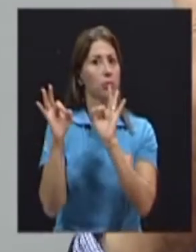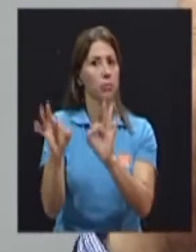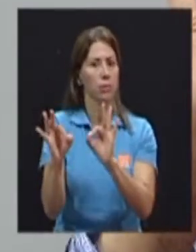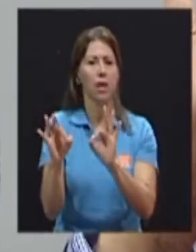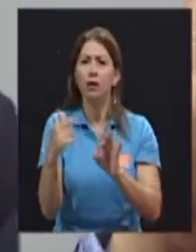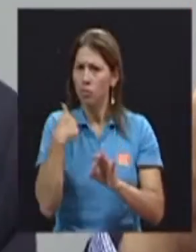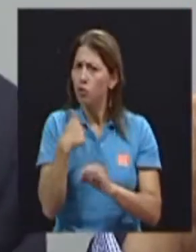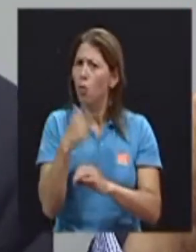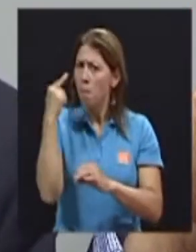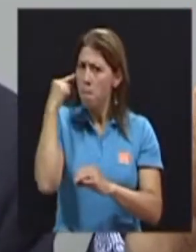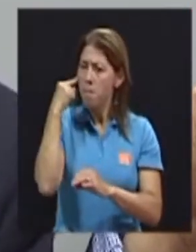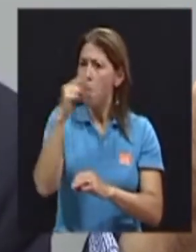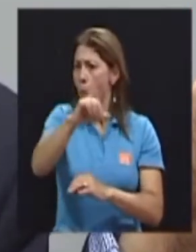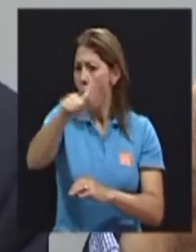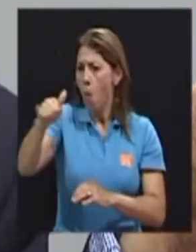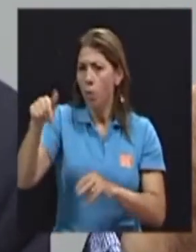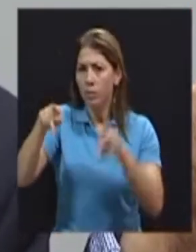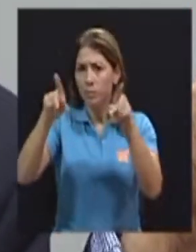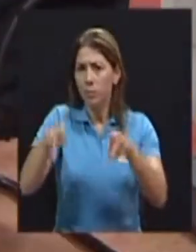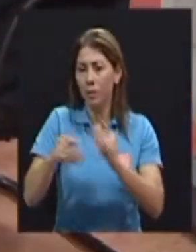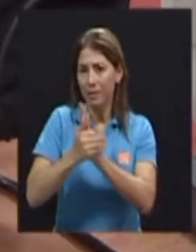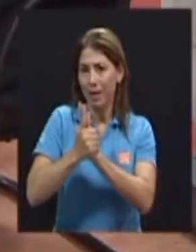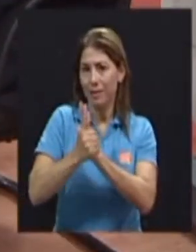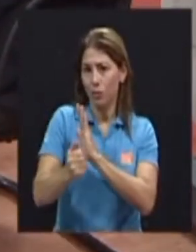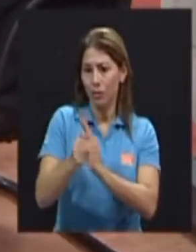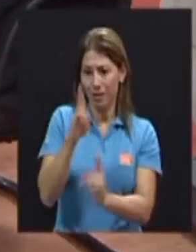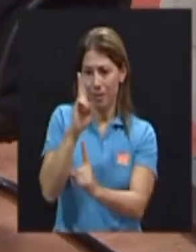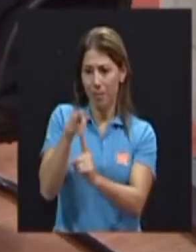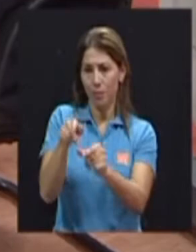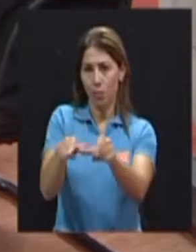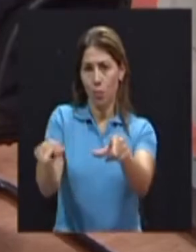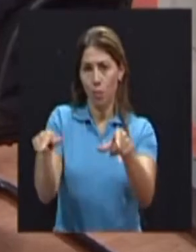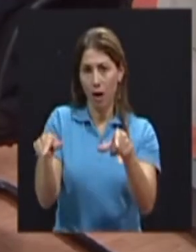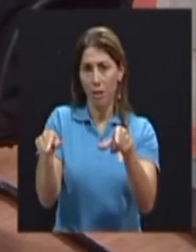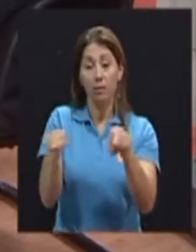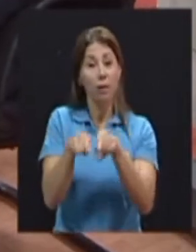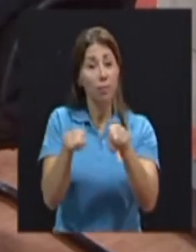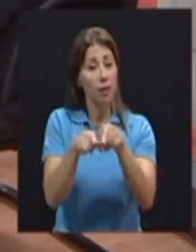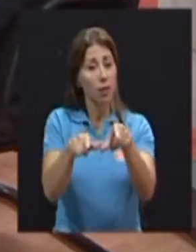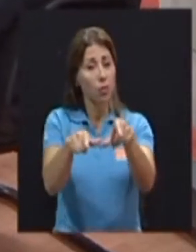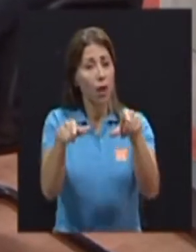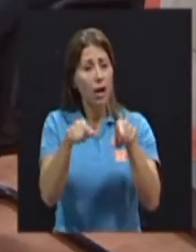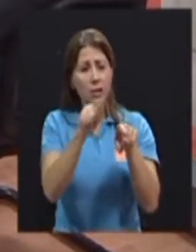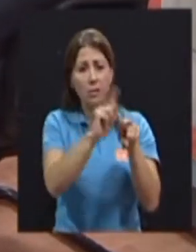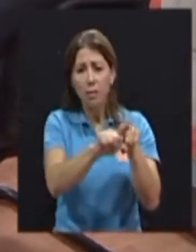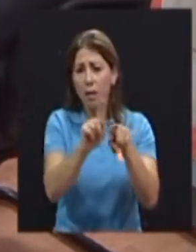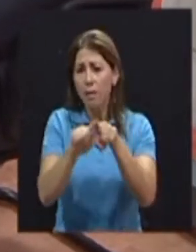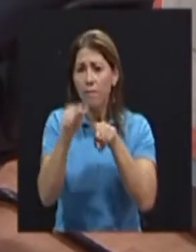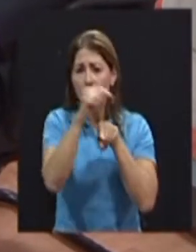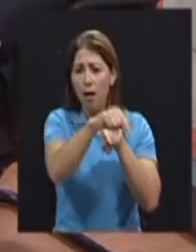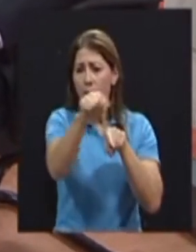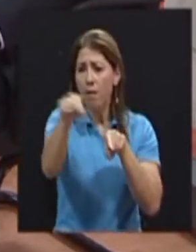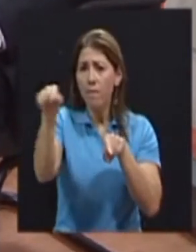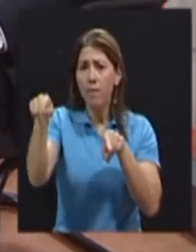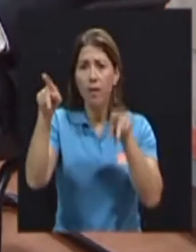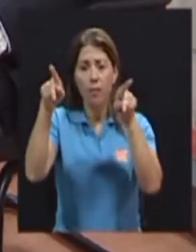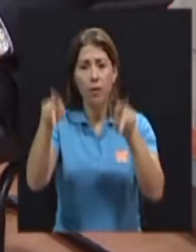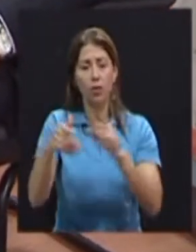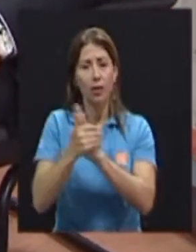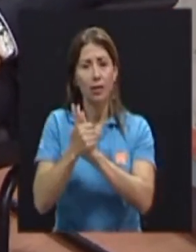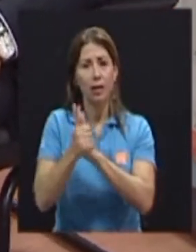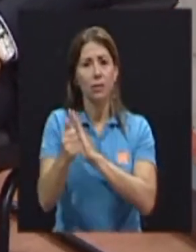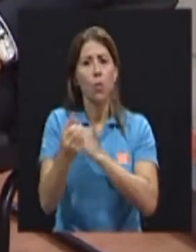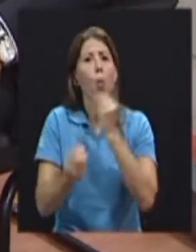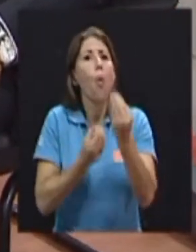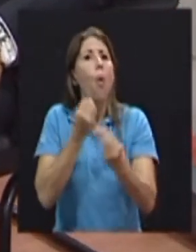y en muchos otros lugares de la geografía de este país que usted conoce mejor que yo. ¿Cómo hacen para llegar a la